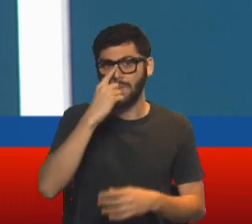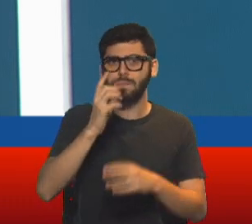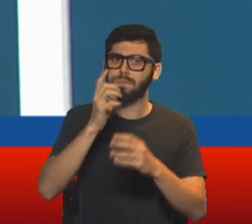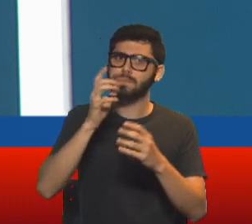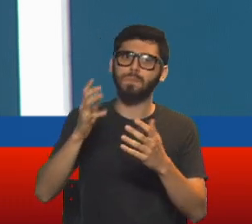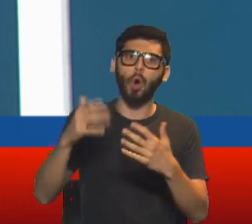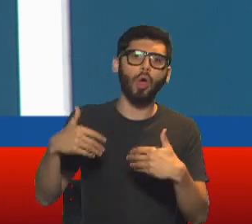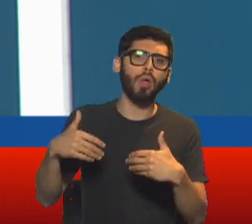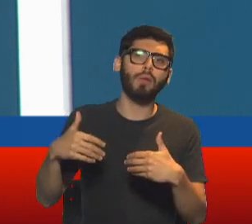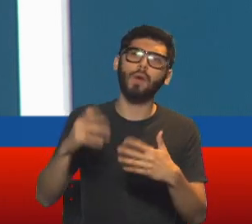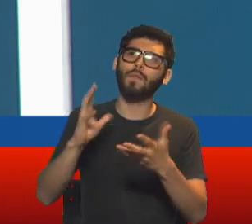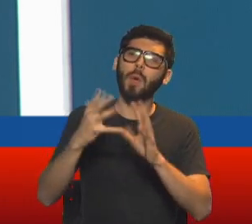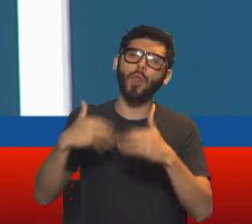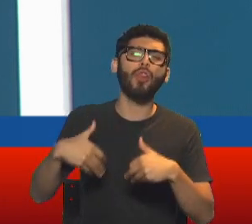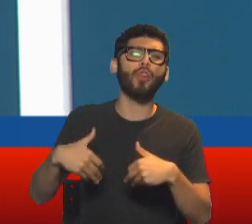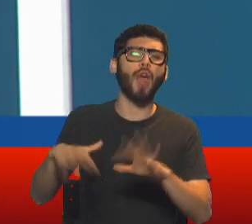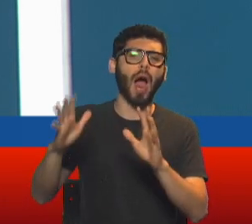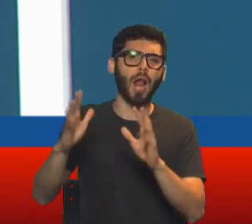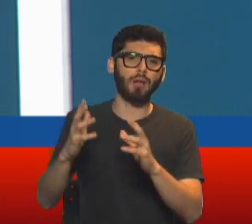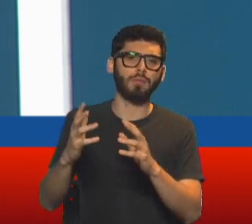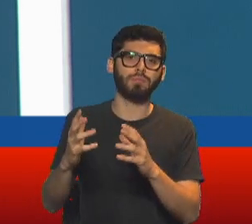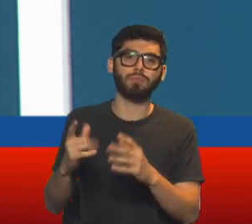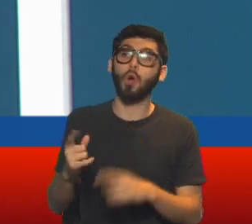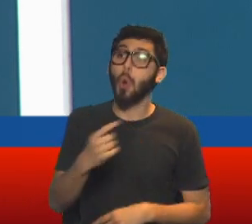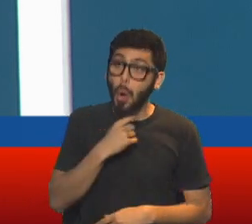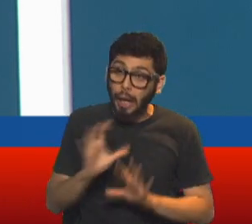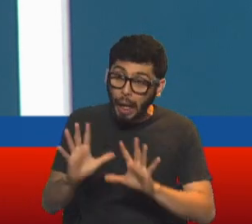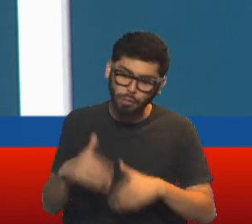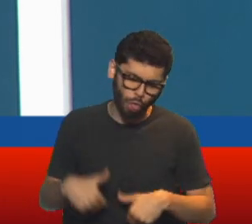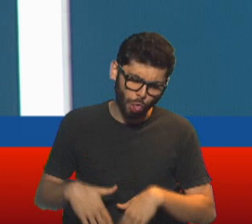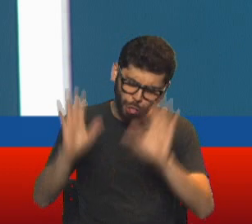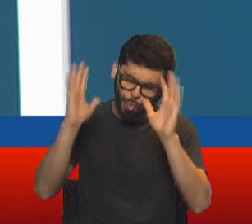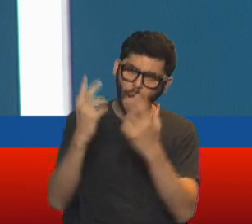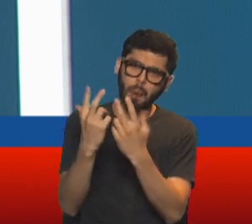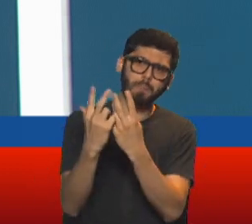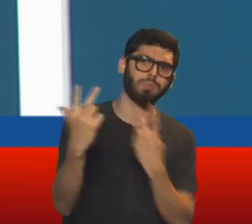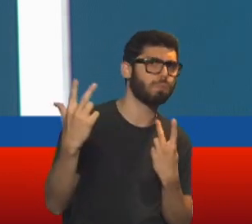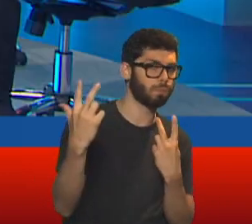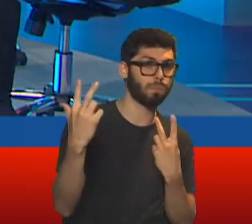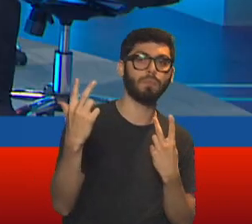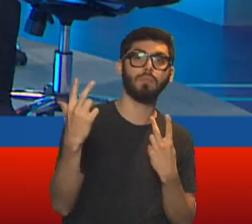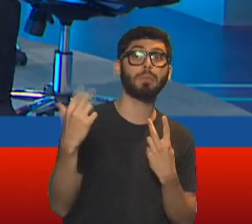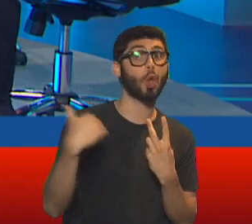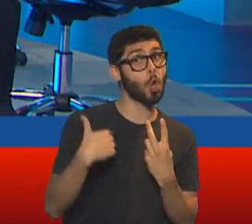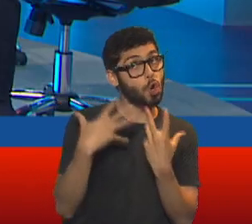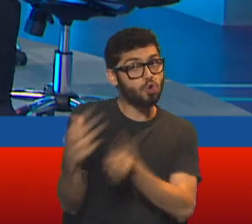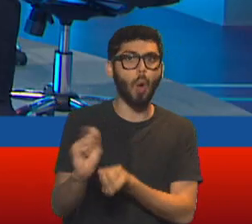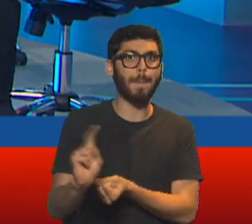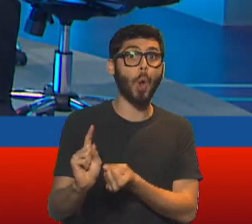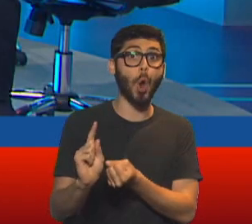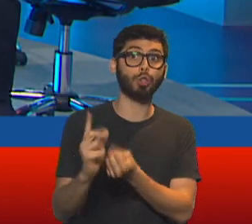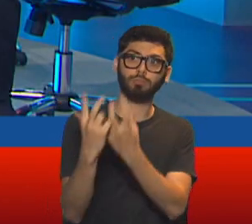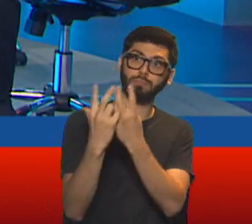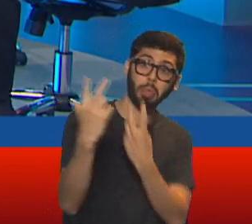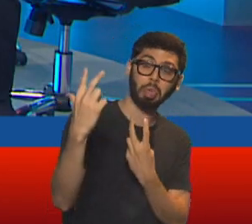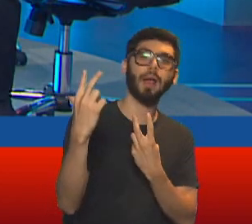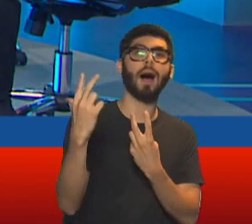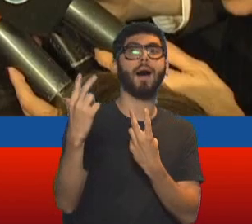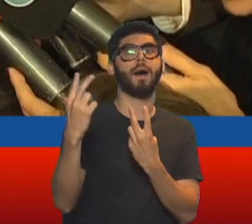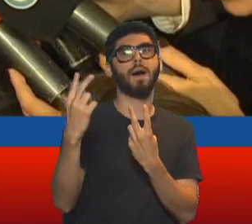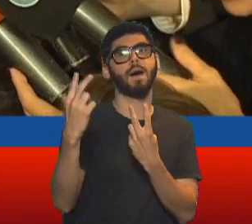como pasa siempre en Argentina, se va a valorar muchísimo cuando pasan los años, Claro. y es un informe donde